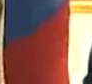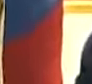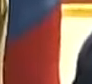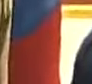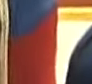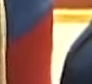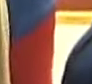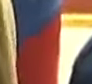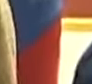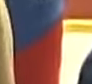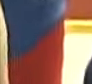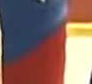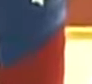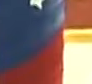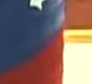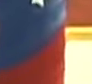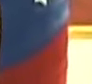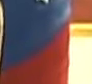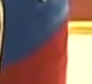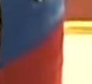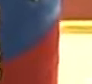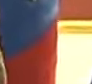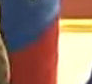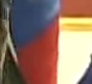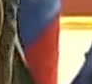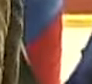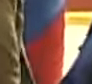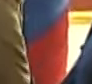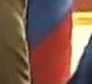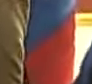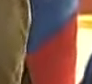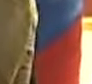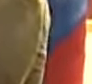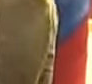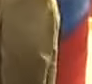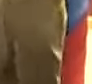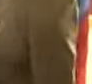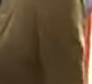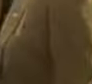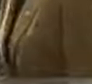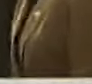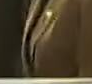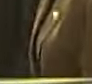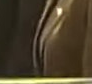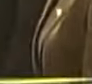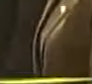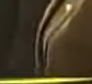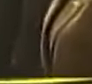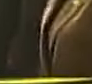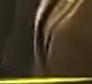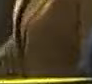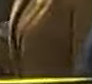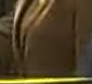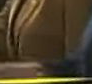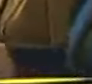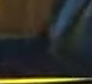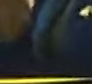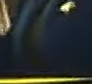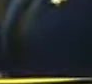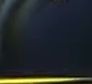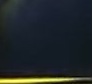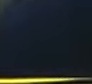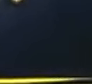Nacional, también a Delcy Rodríguez, la vicepresidenta ejecutiva de la República, en relación a lo que ha sido una